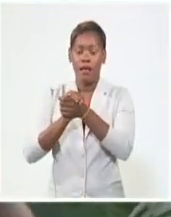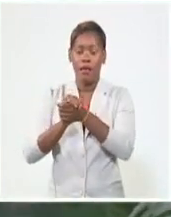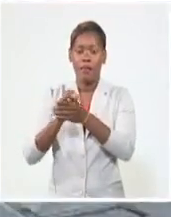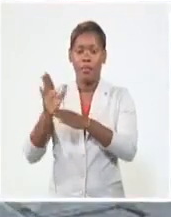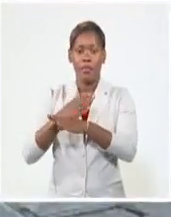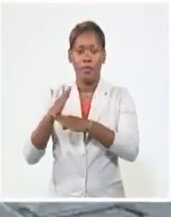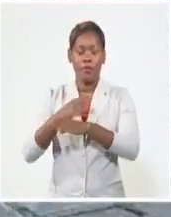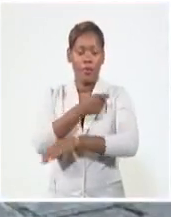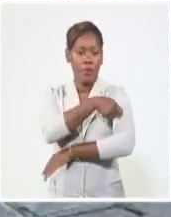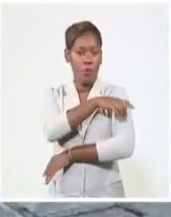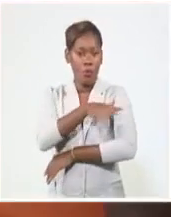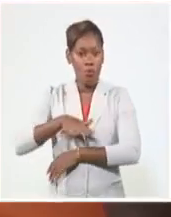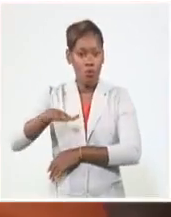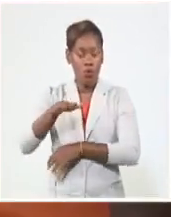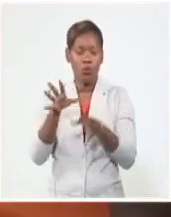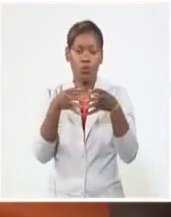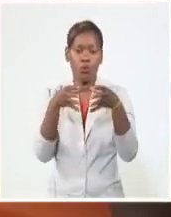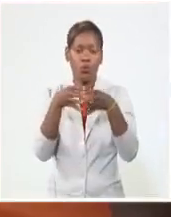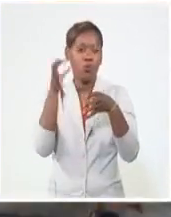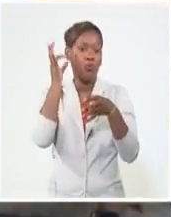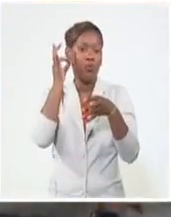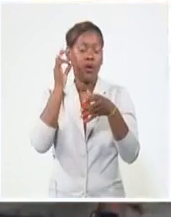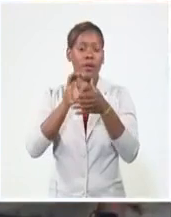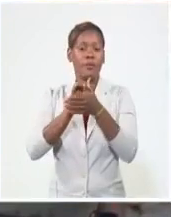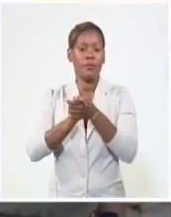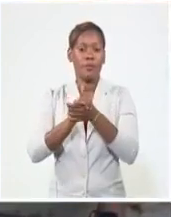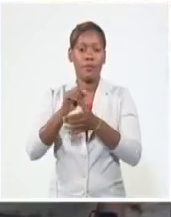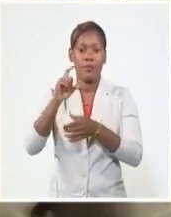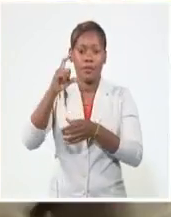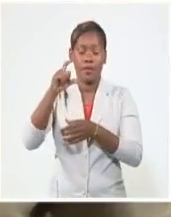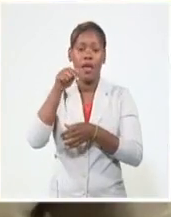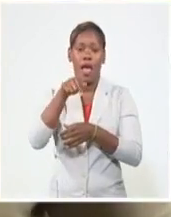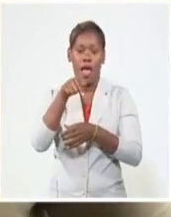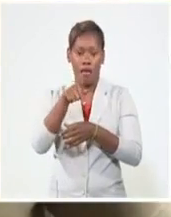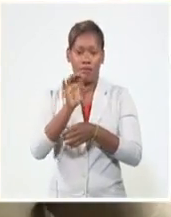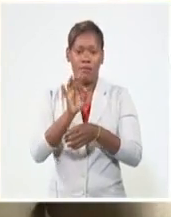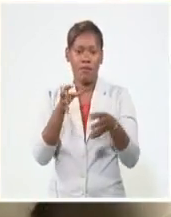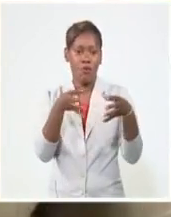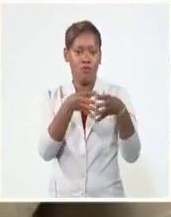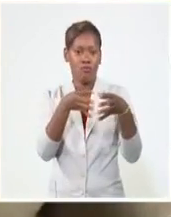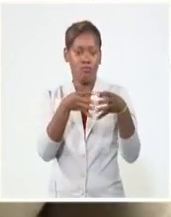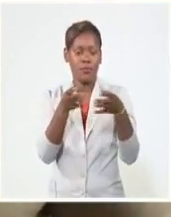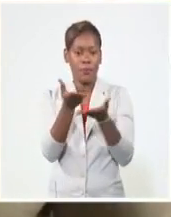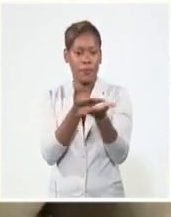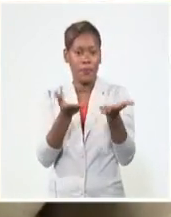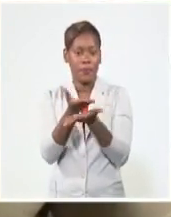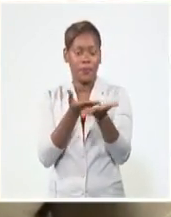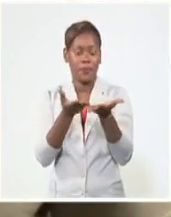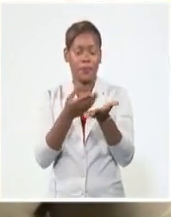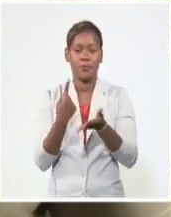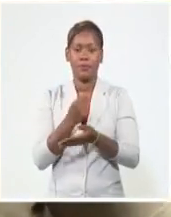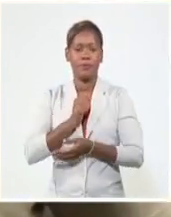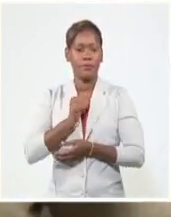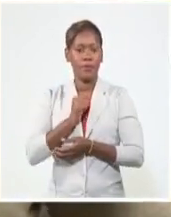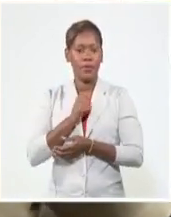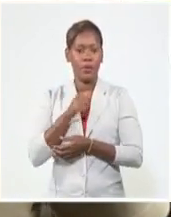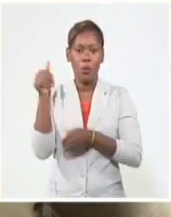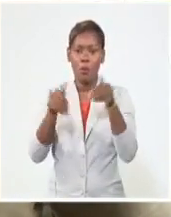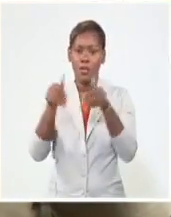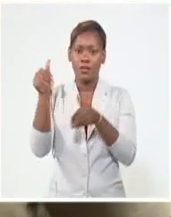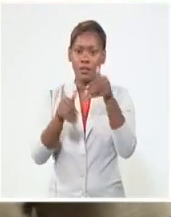Mujeres Cubanas y miembros de la Asociación Hermanos Saiz. Y de este modo, quisimos venir para traer